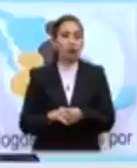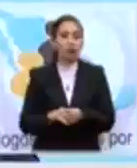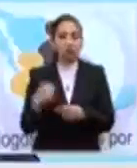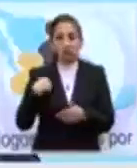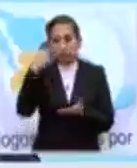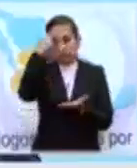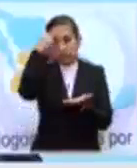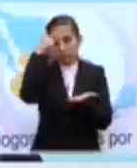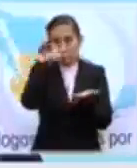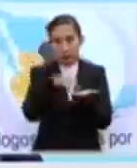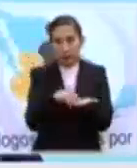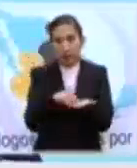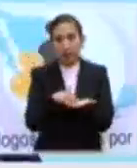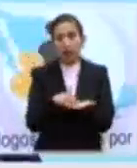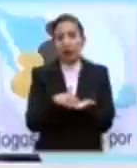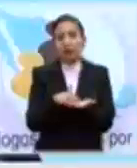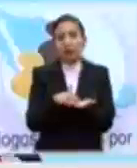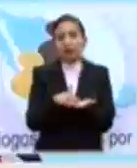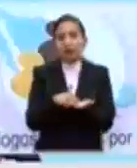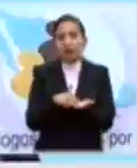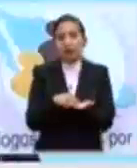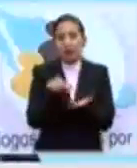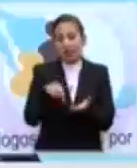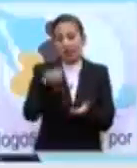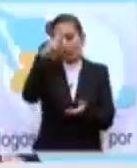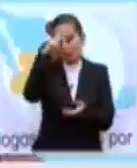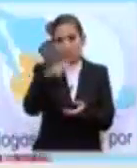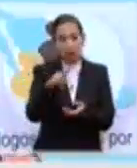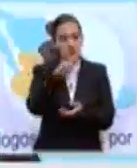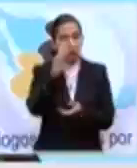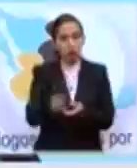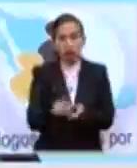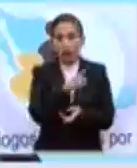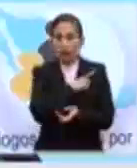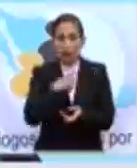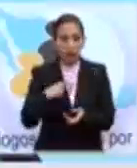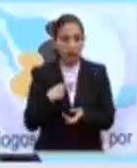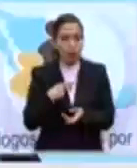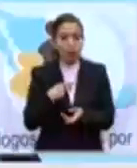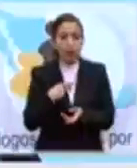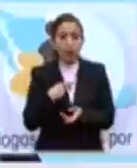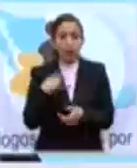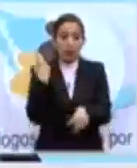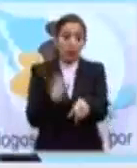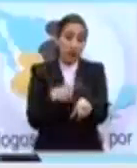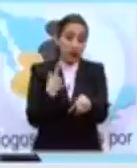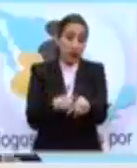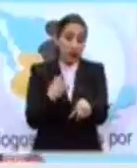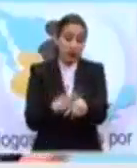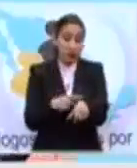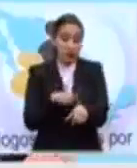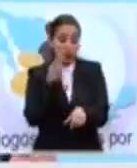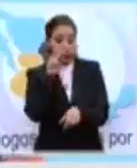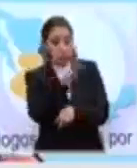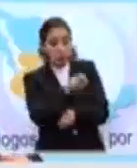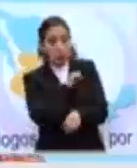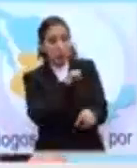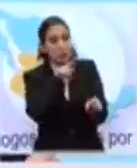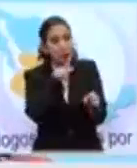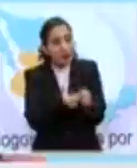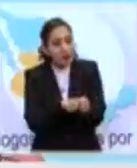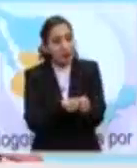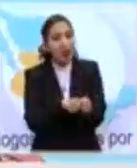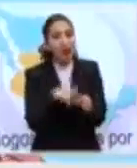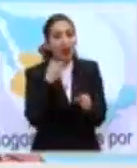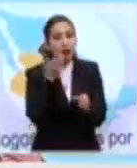Creo que de entrada el médico nunca debe de dejar de ver enfermos, eso le da una sensibilidad especial, visitar